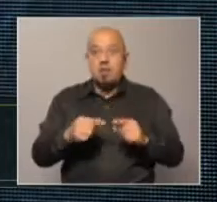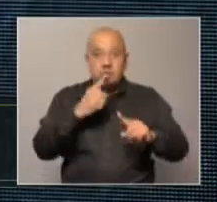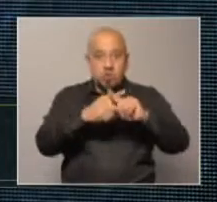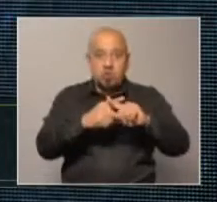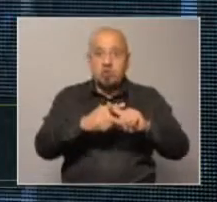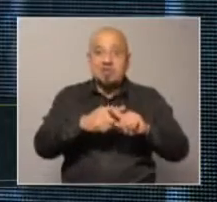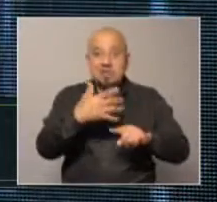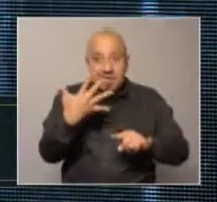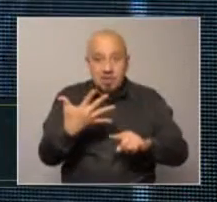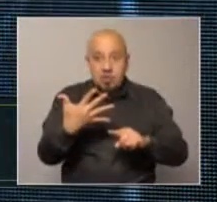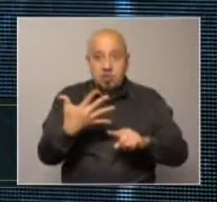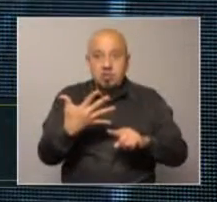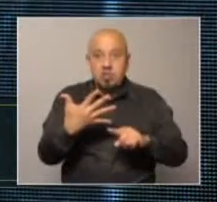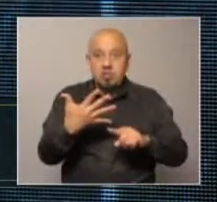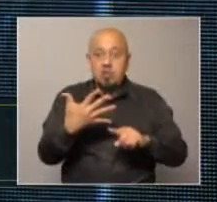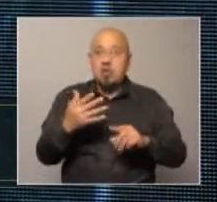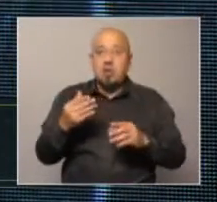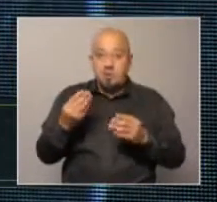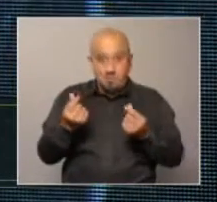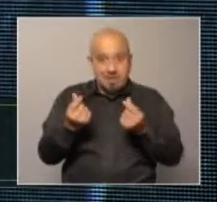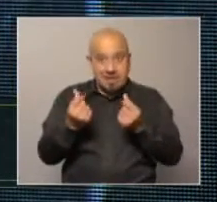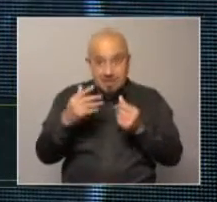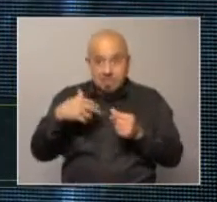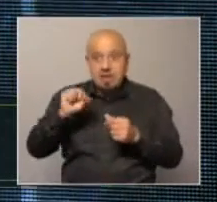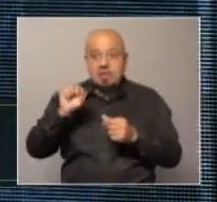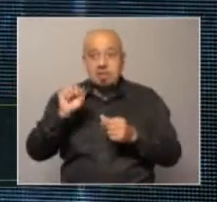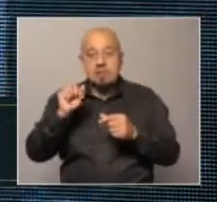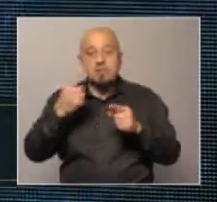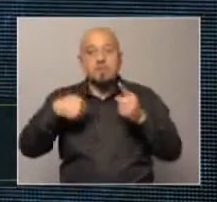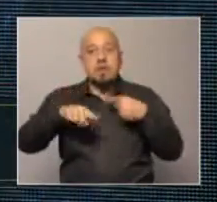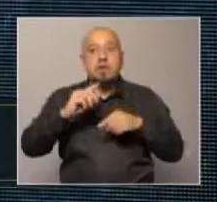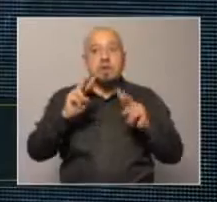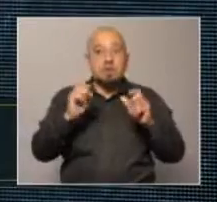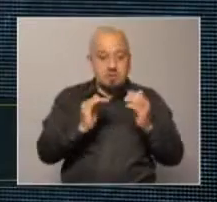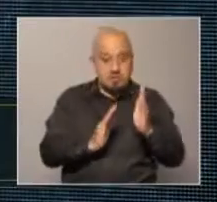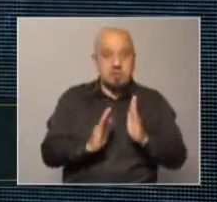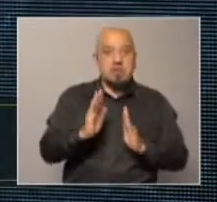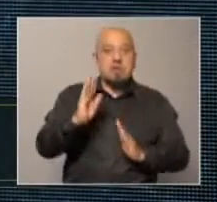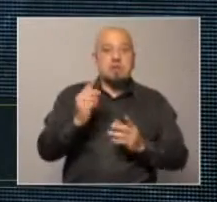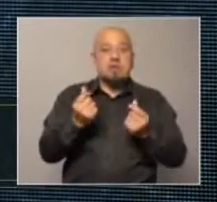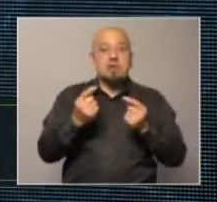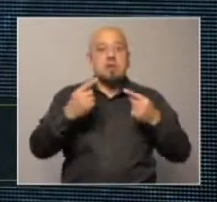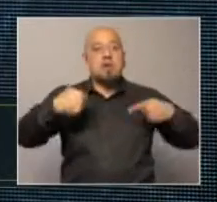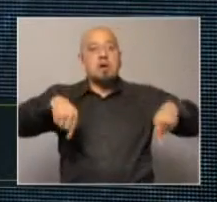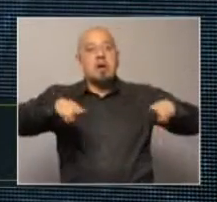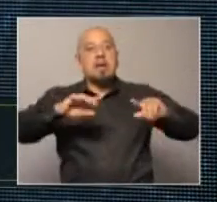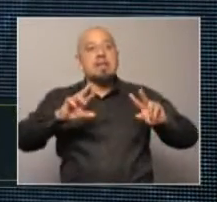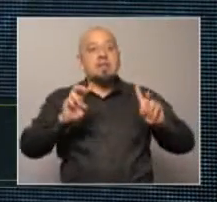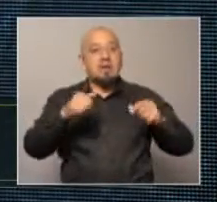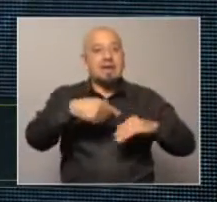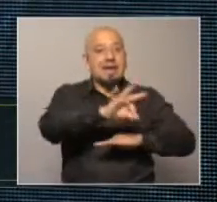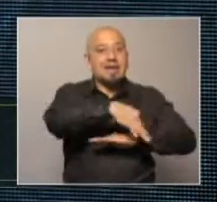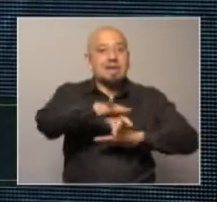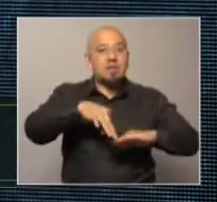PBI. Pero ella cuestiona que se haya destinado la mayor parte de ese incremento presupuestal a las obras de infraestructura con un